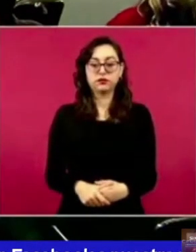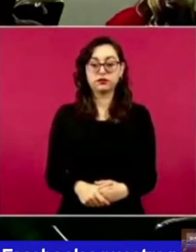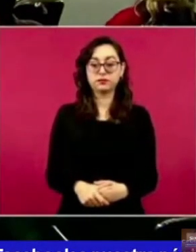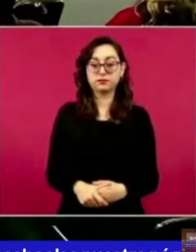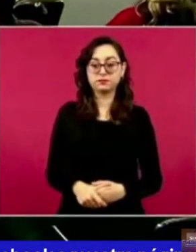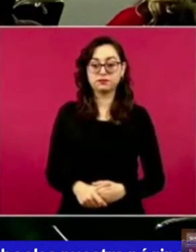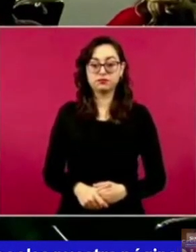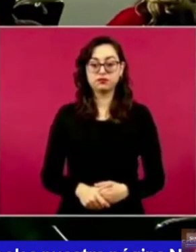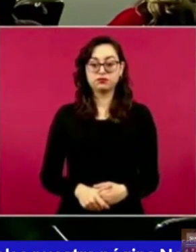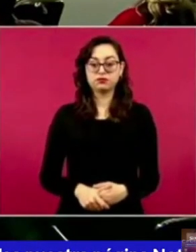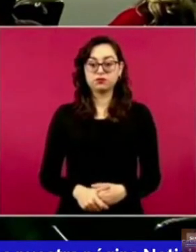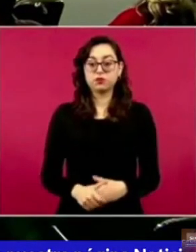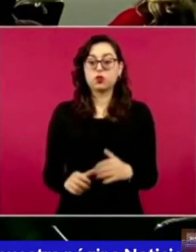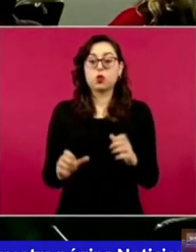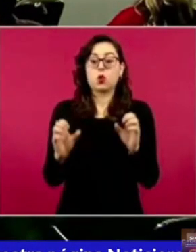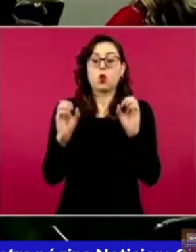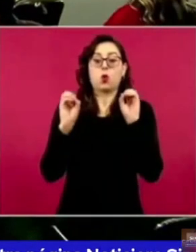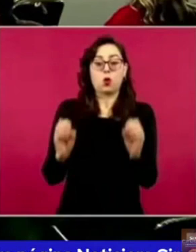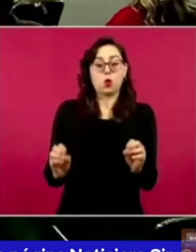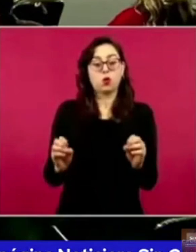defendían ellos a los migrantes.